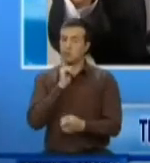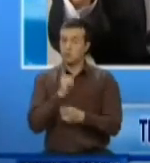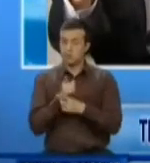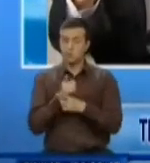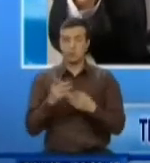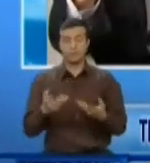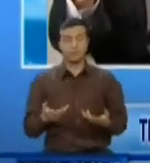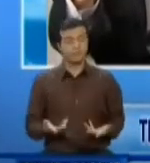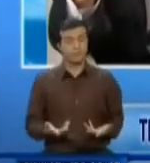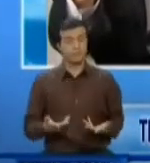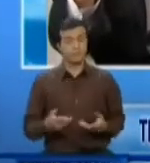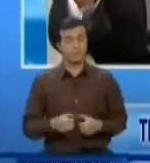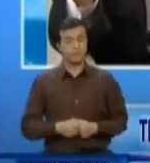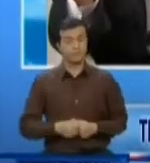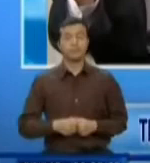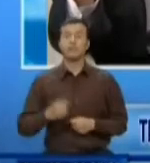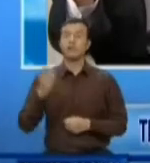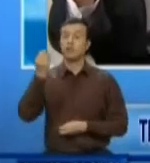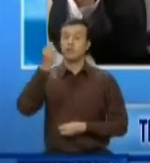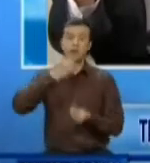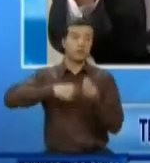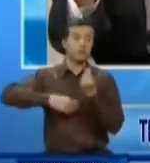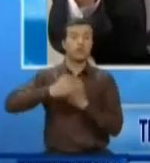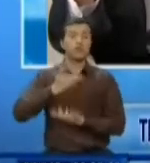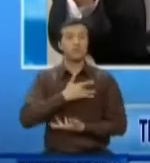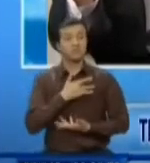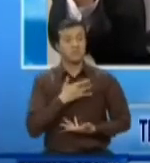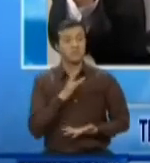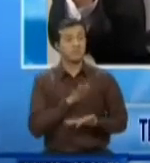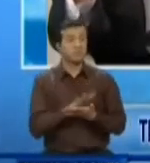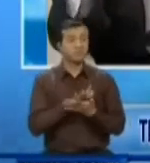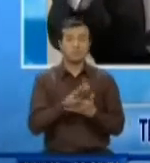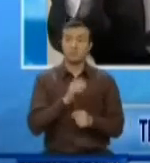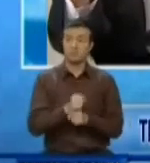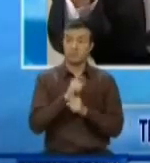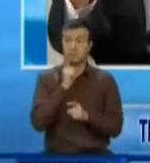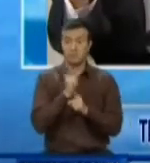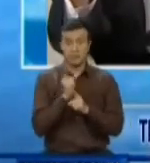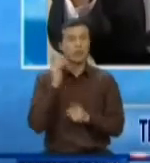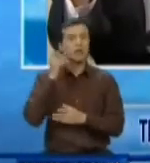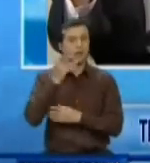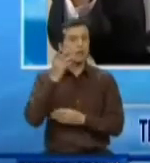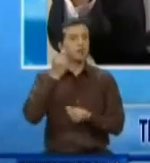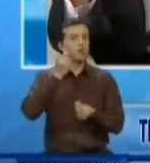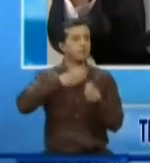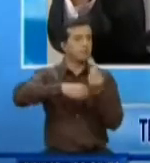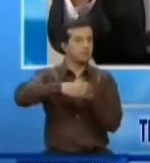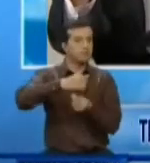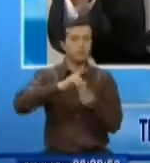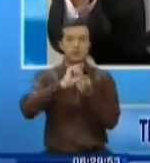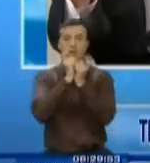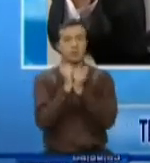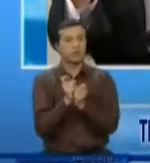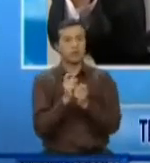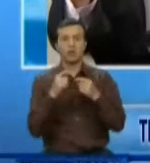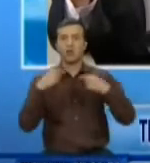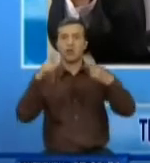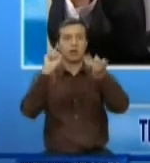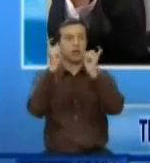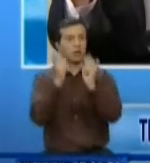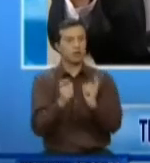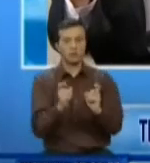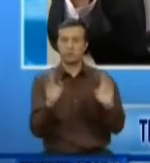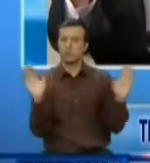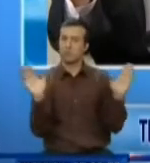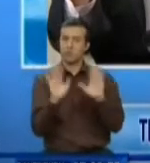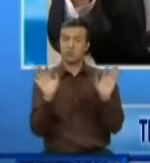pero la inversión va a donde se siente tranquila donde se siente segura donde donde no cambian las cosas todos los días eso es